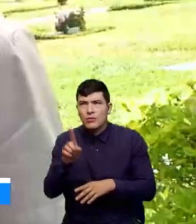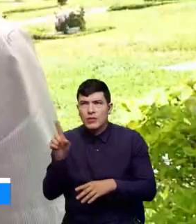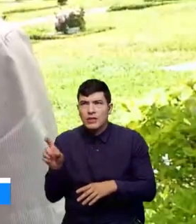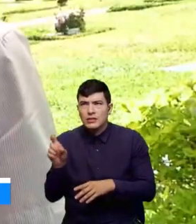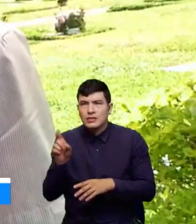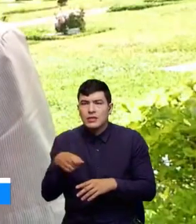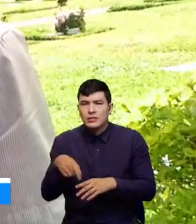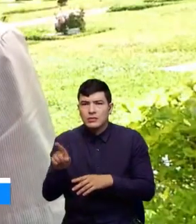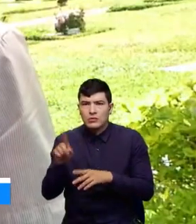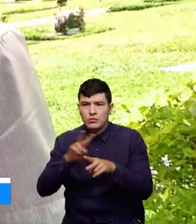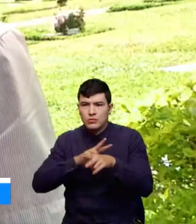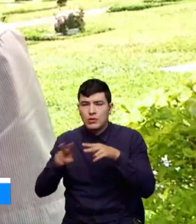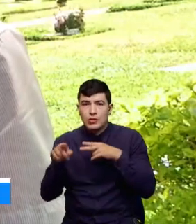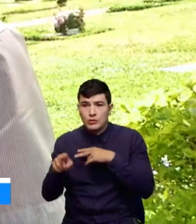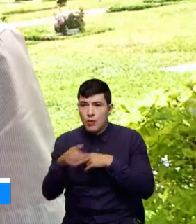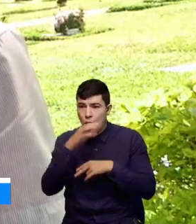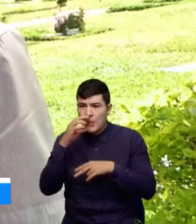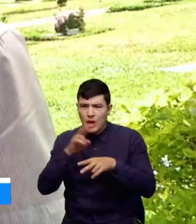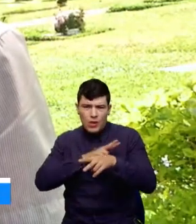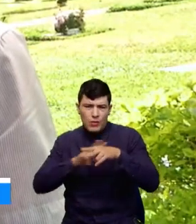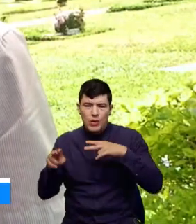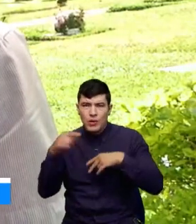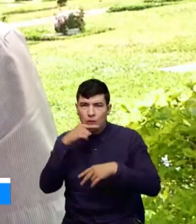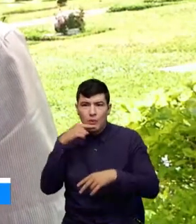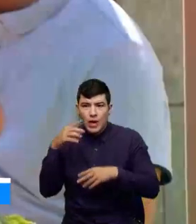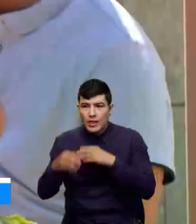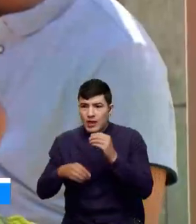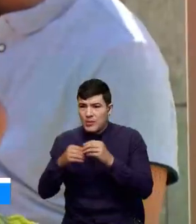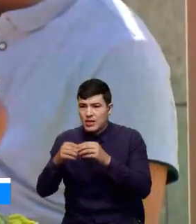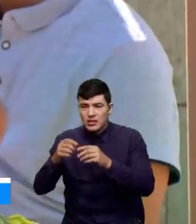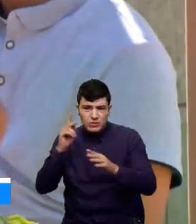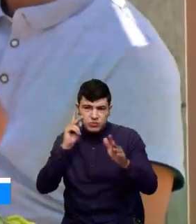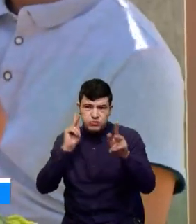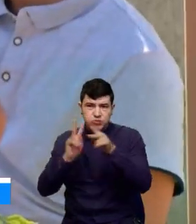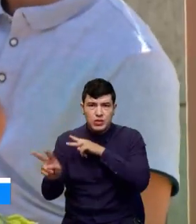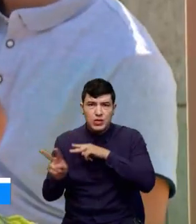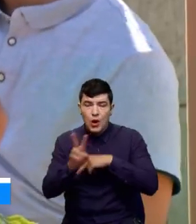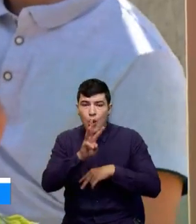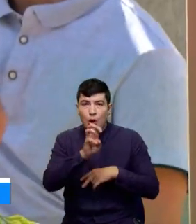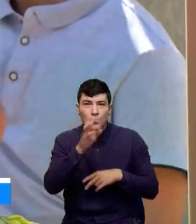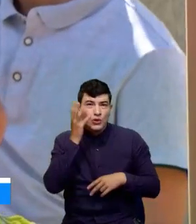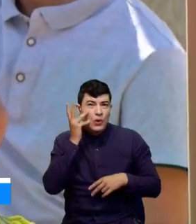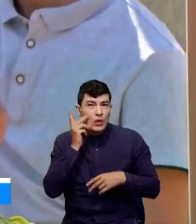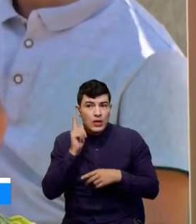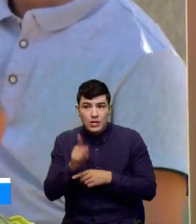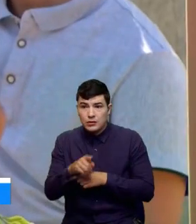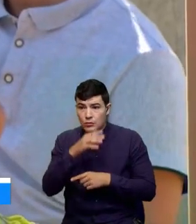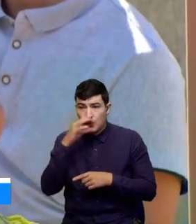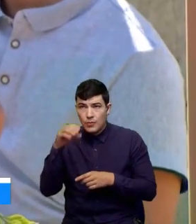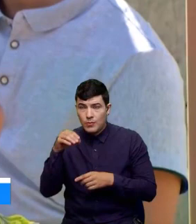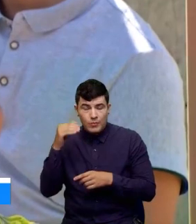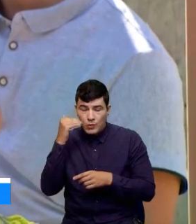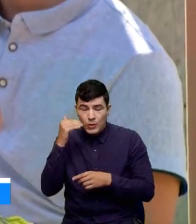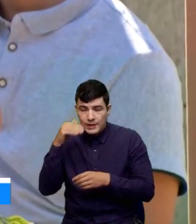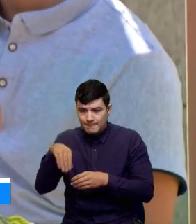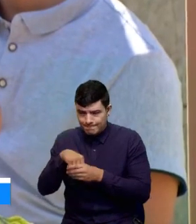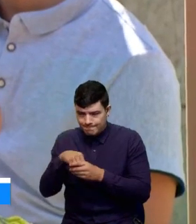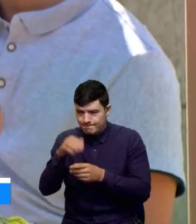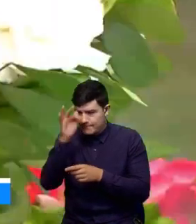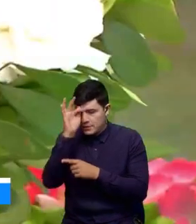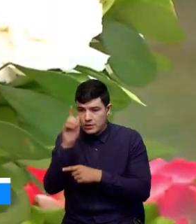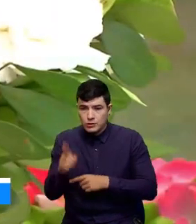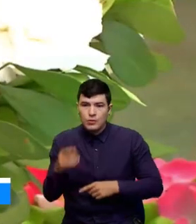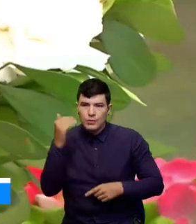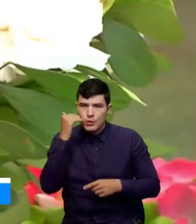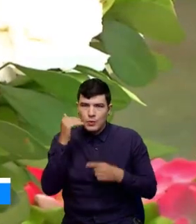velocidad él se pasa el semáforo en rojo atrás de eso en exceso velocidad tras ocho días de estar en cuidados intensivos en un hospital la